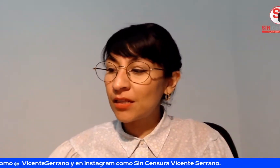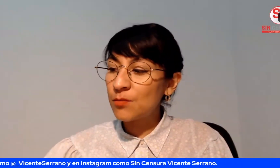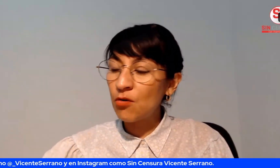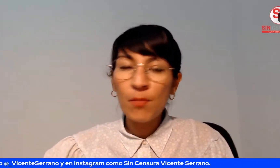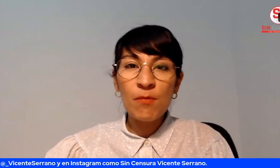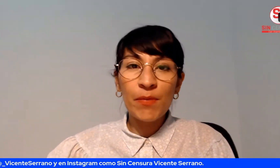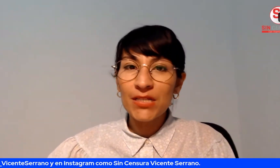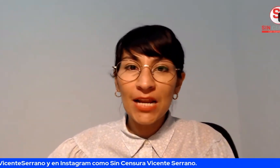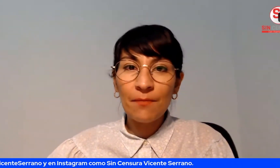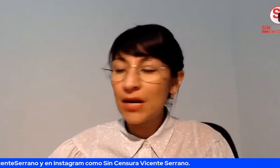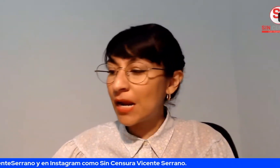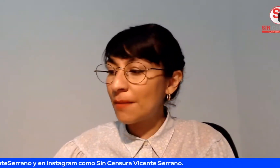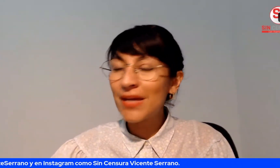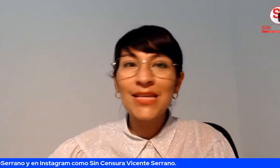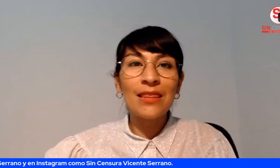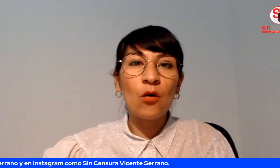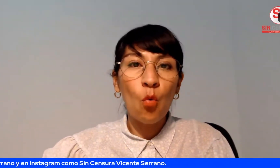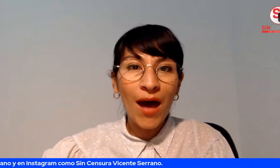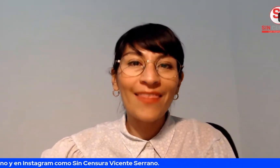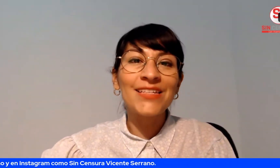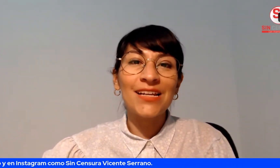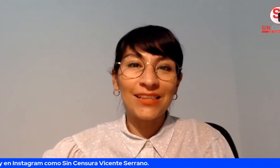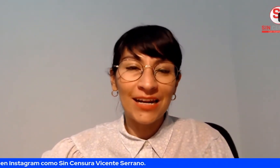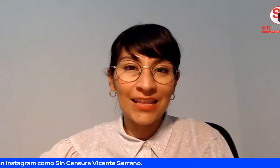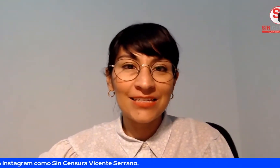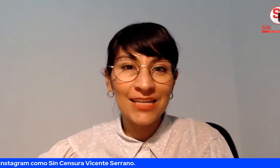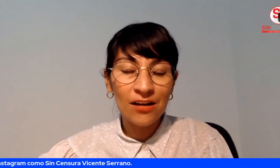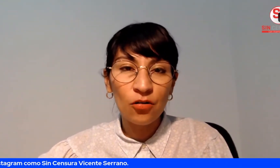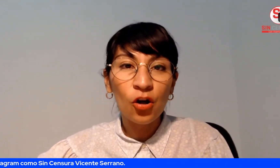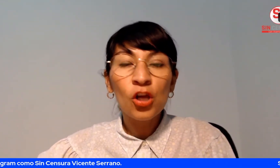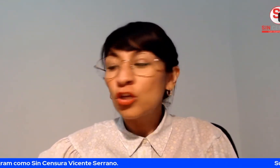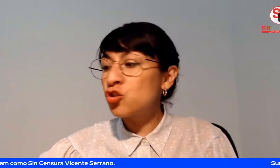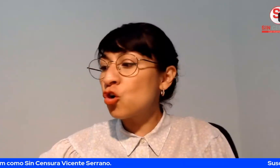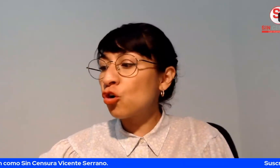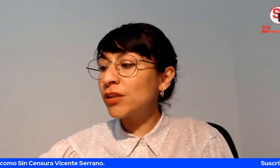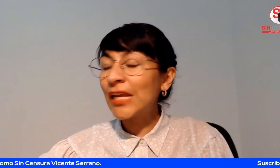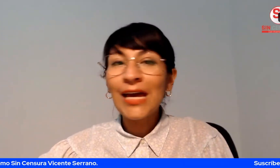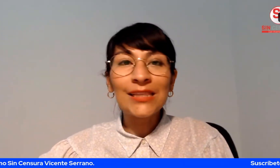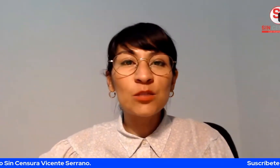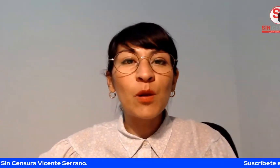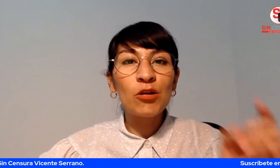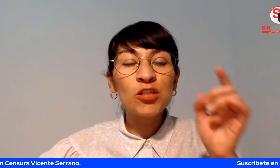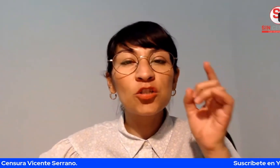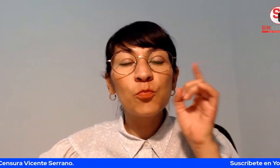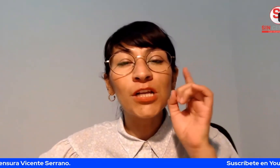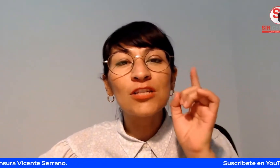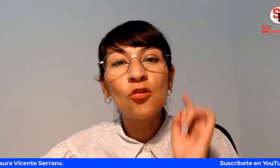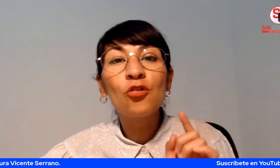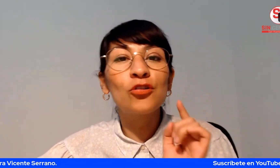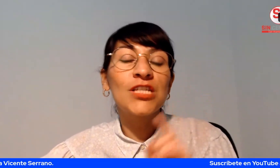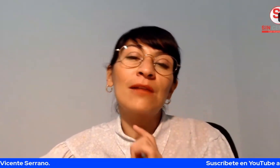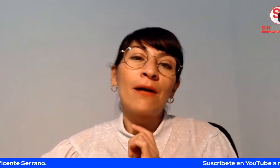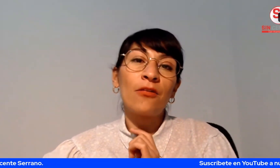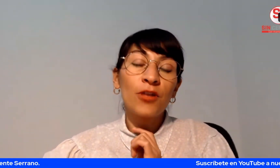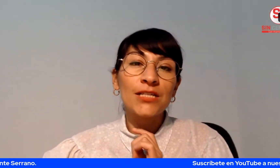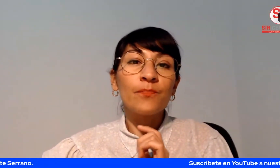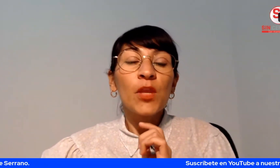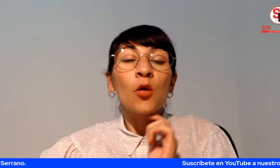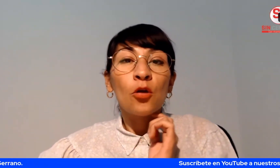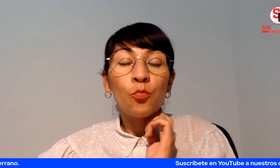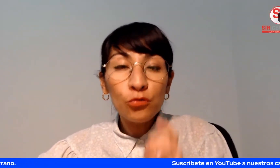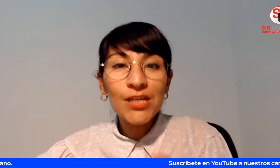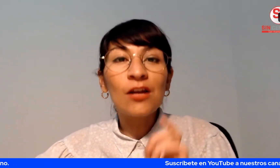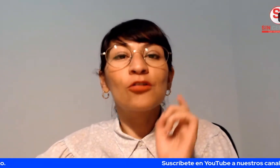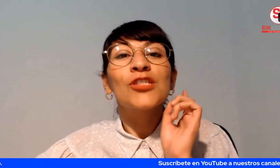el presidente Andrés Manuel, a mí me parece la manera más adecuada y certera de hacerlo. Son contrincantes, pero es porque son